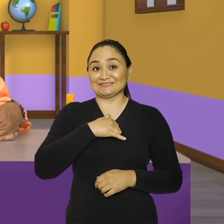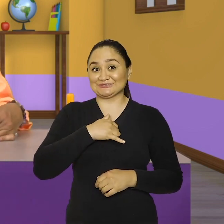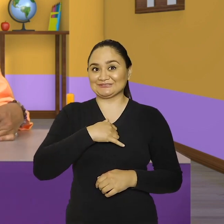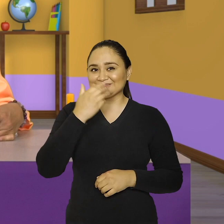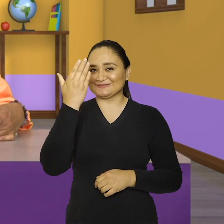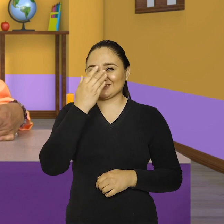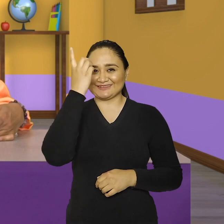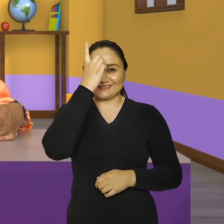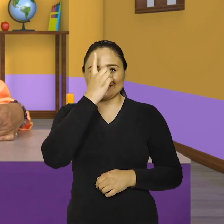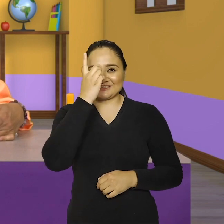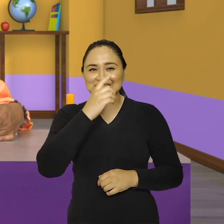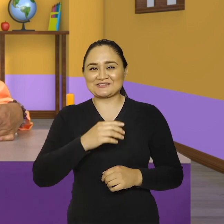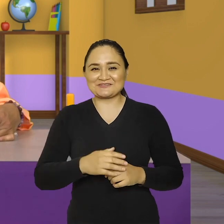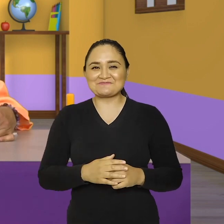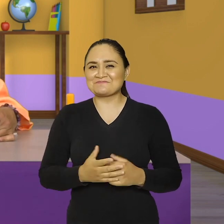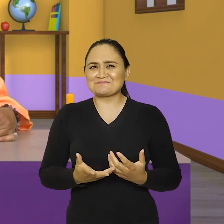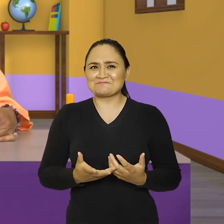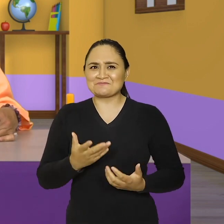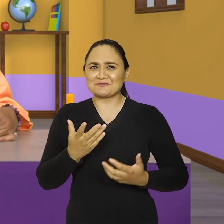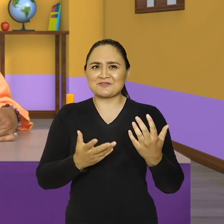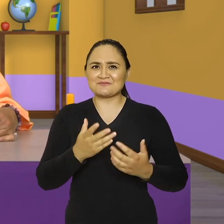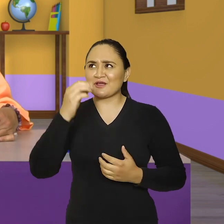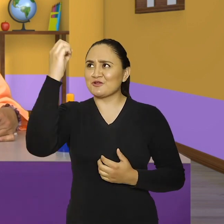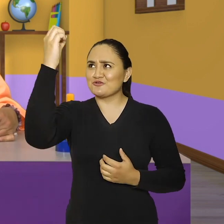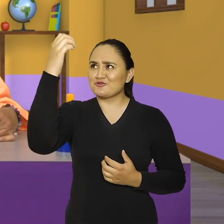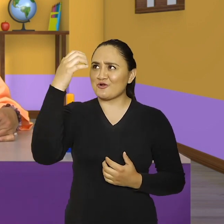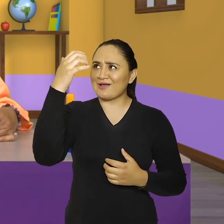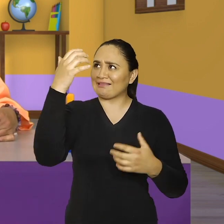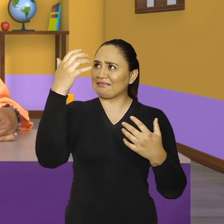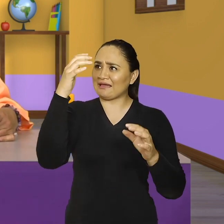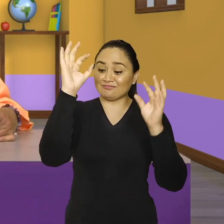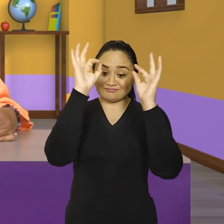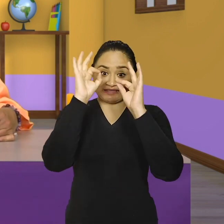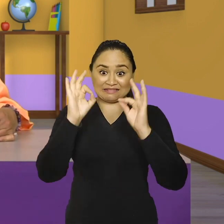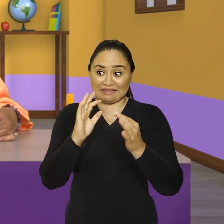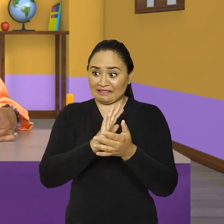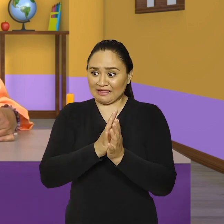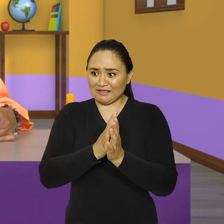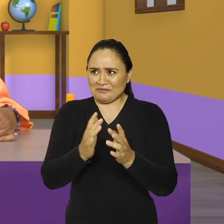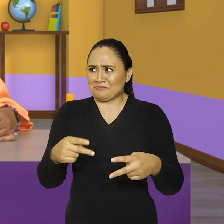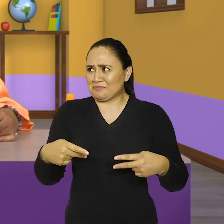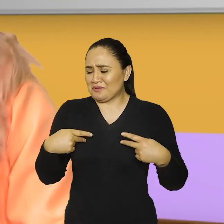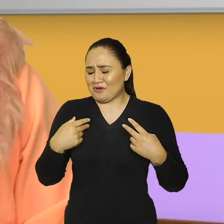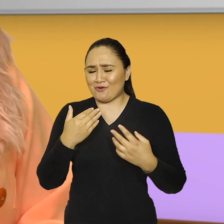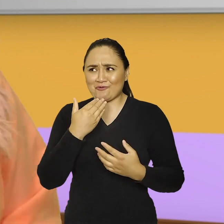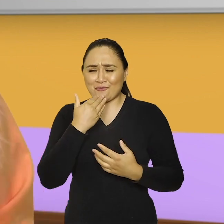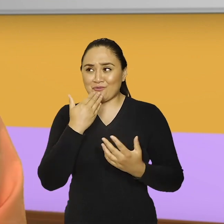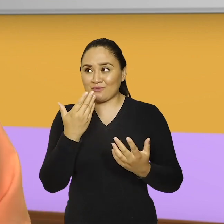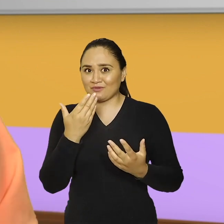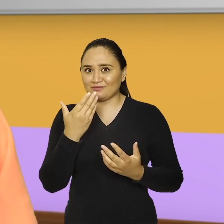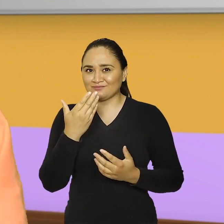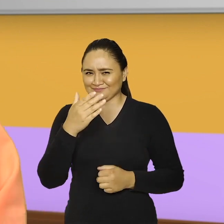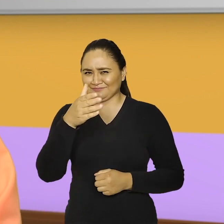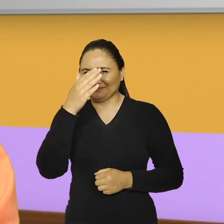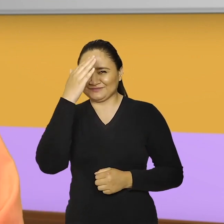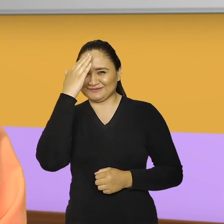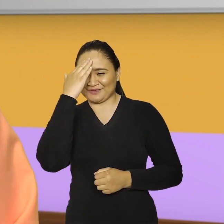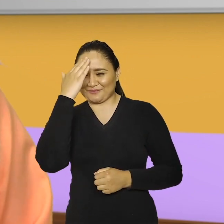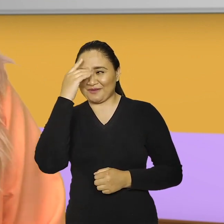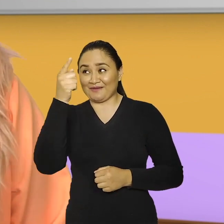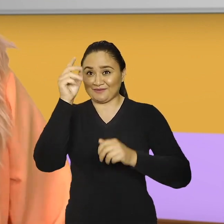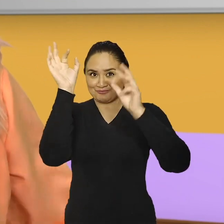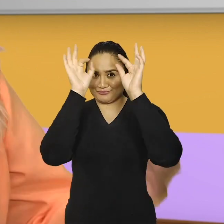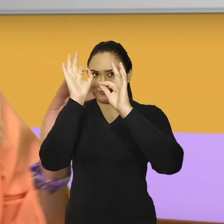Soy la profe Diana. ¿Qué sería de nuestras vidas sin la energía eléctrica? ¿Sabían que la